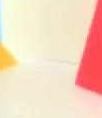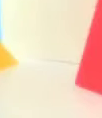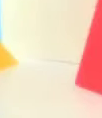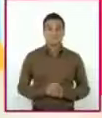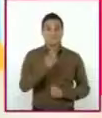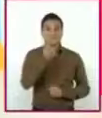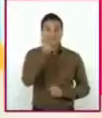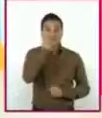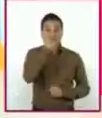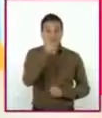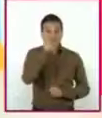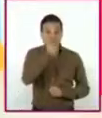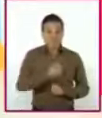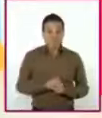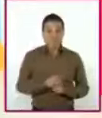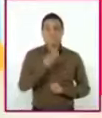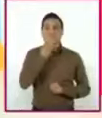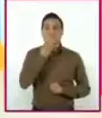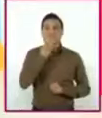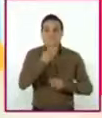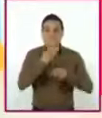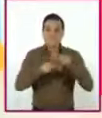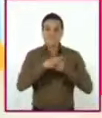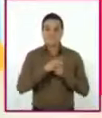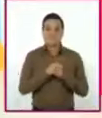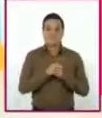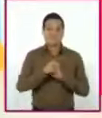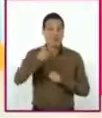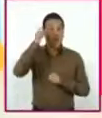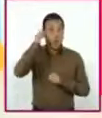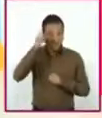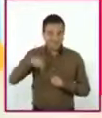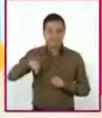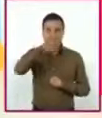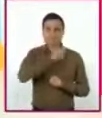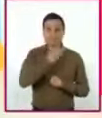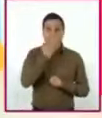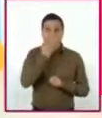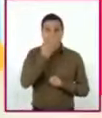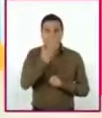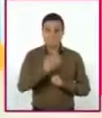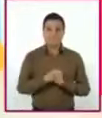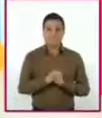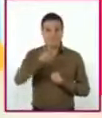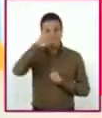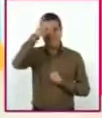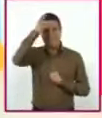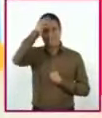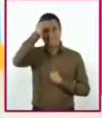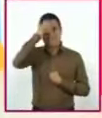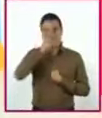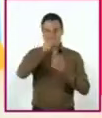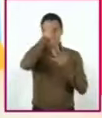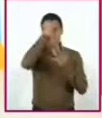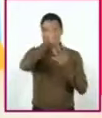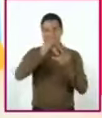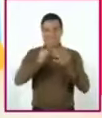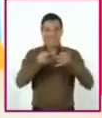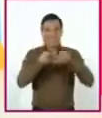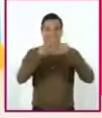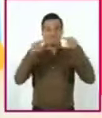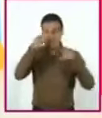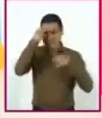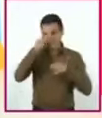Alumnas y alumnos, bienvenidos. Esperamos se encuentren bien y estén aprendiendo con nosotros la historia de nuestro